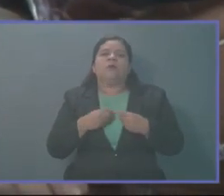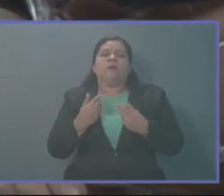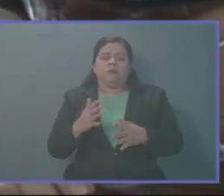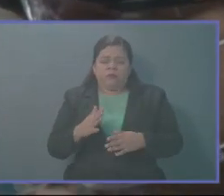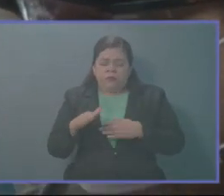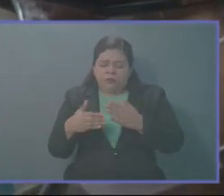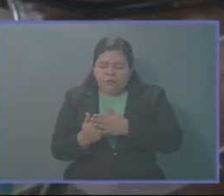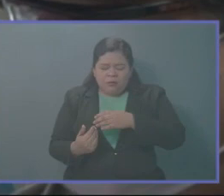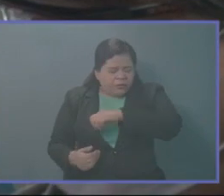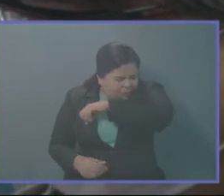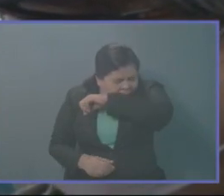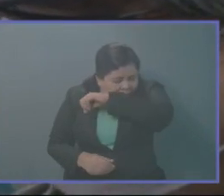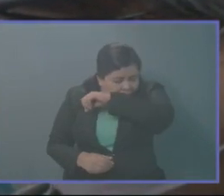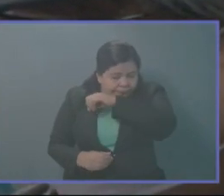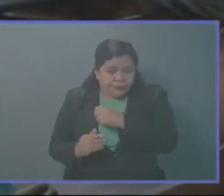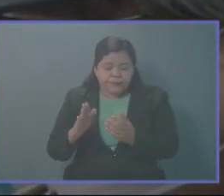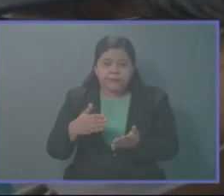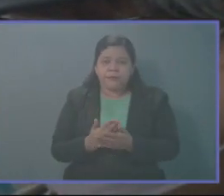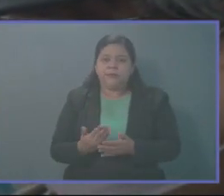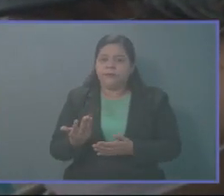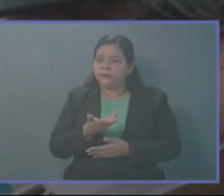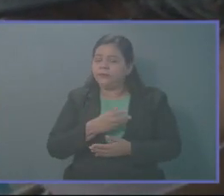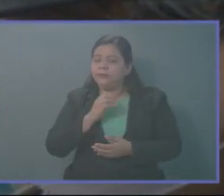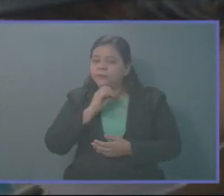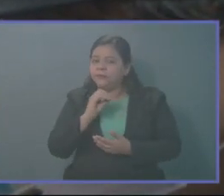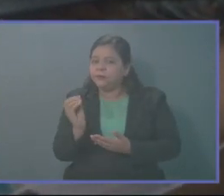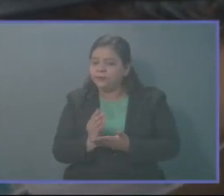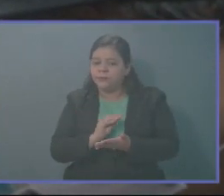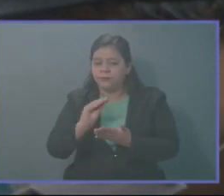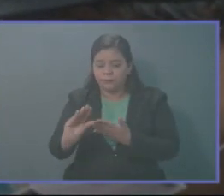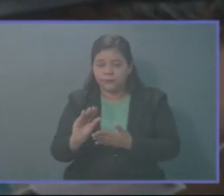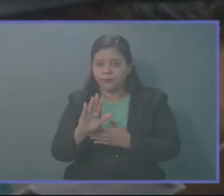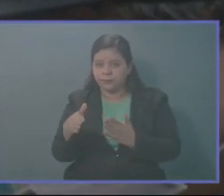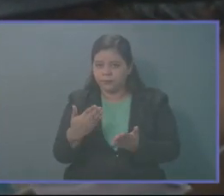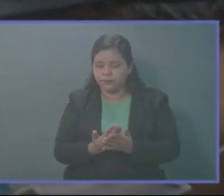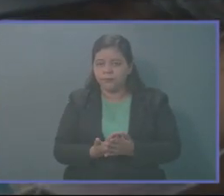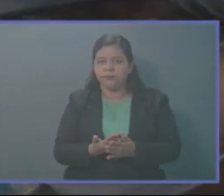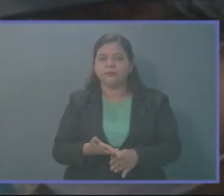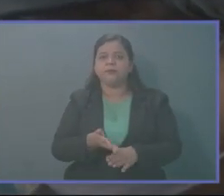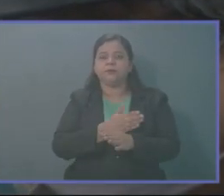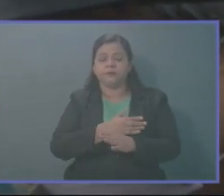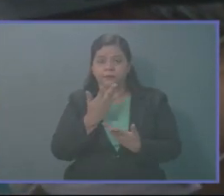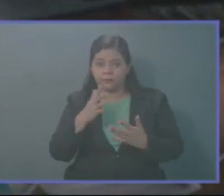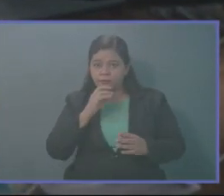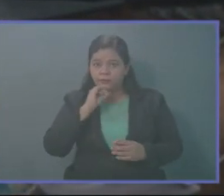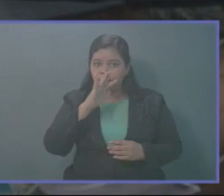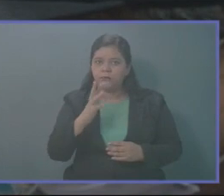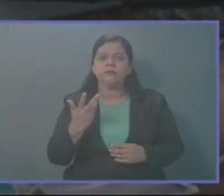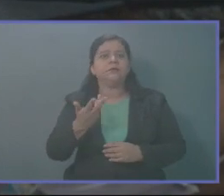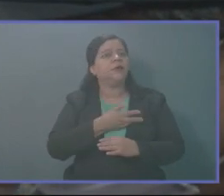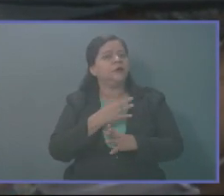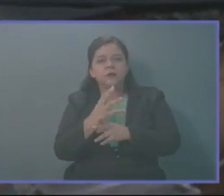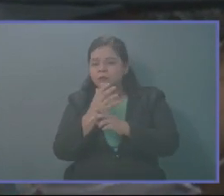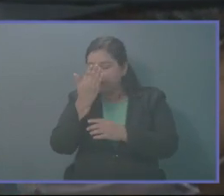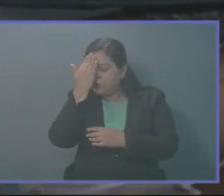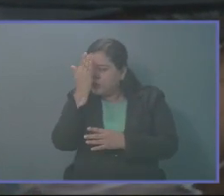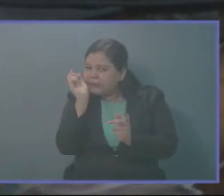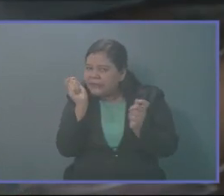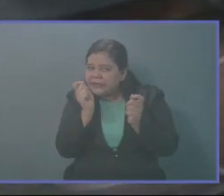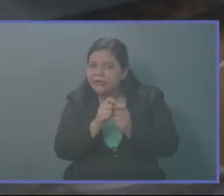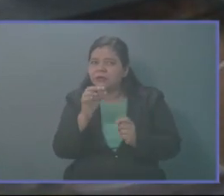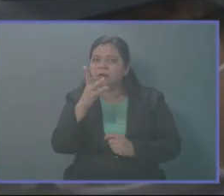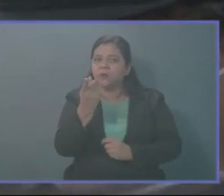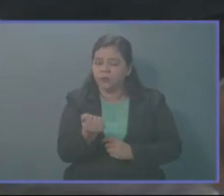si se deja sin cierta cantidad de recursos, que como ya se ha dicho acá, tampoco tenemos certeza de la cantidad, y